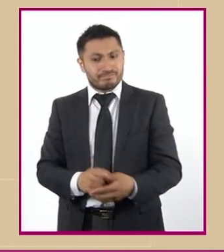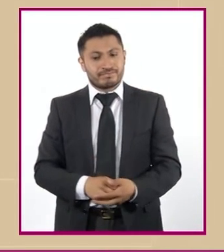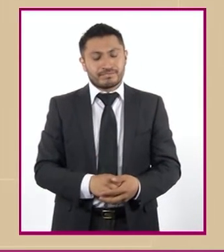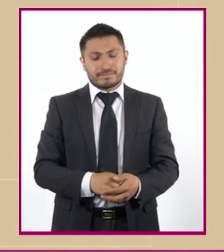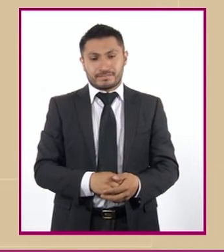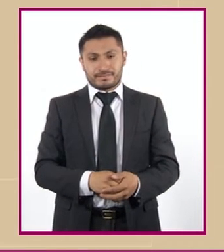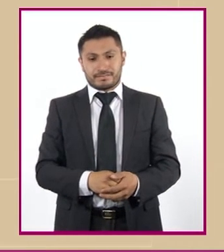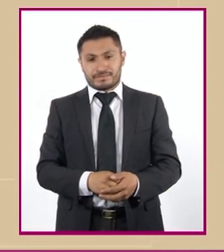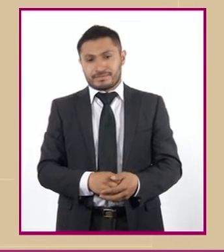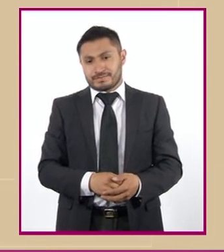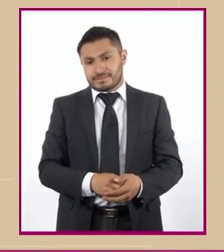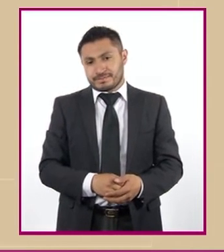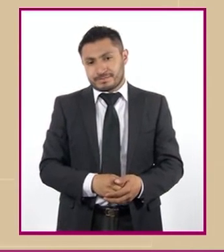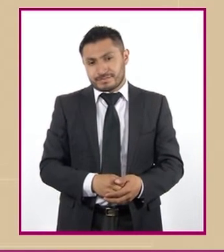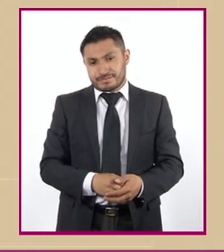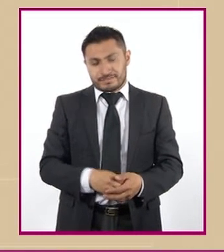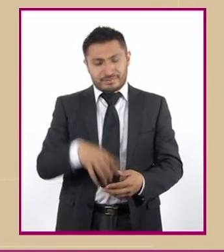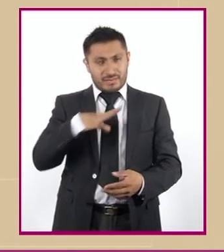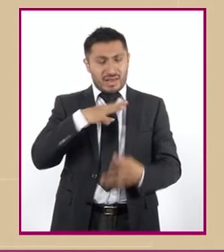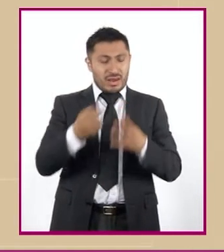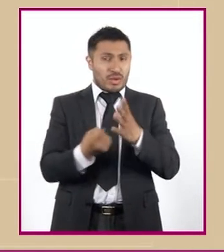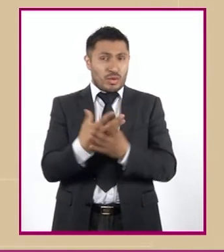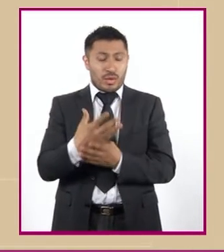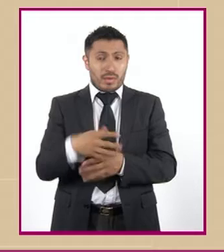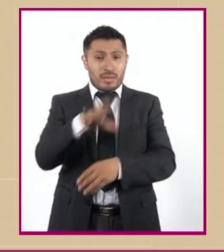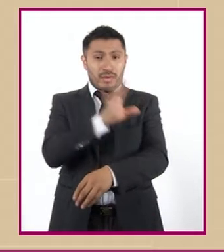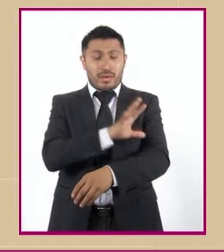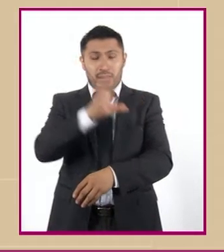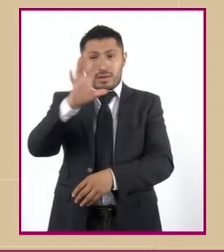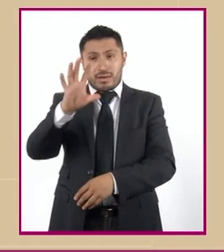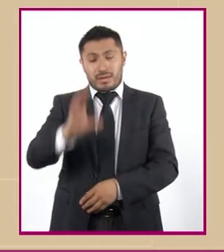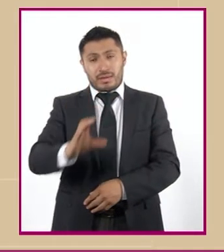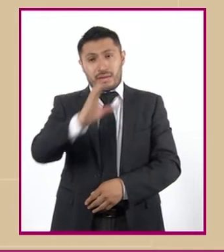Y así encontramos la nueva coordenada para A'.